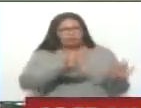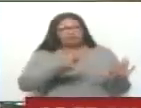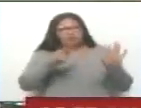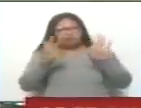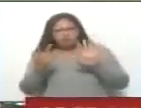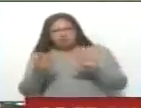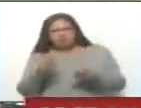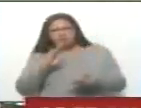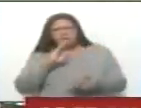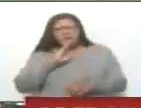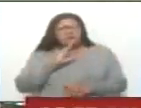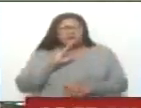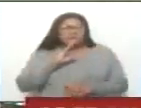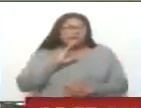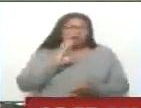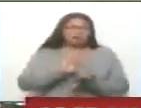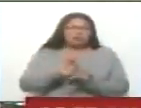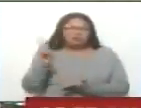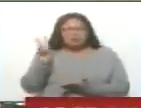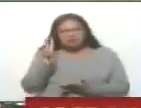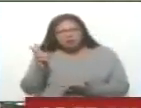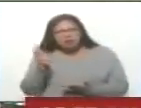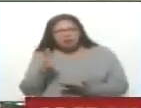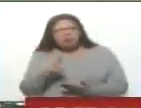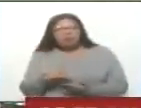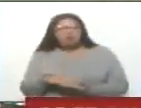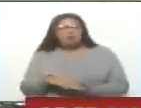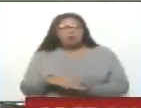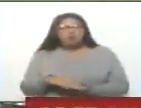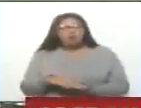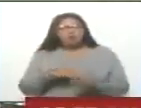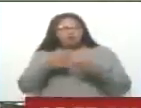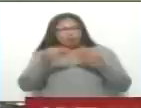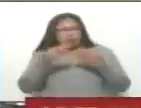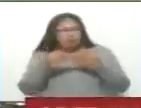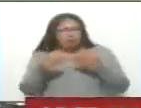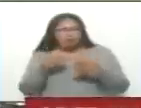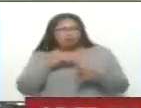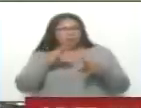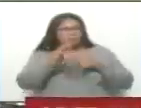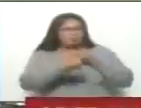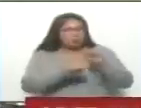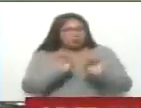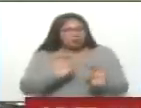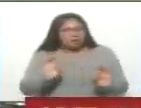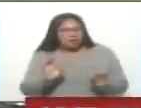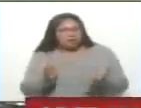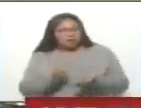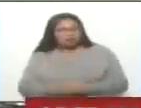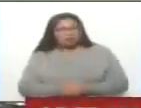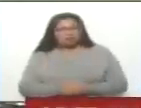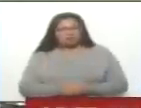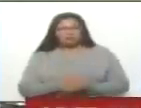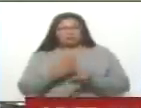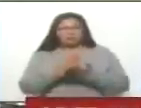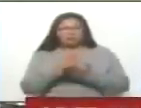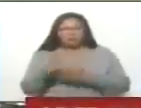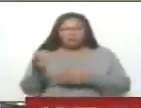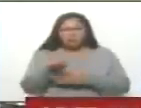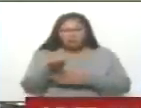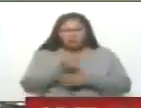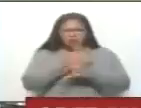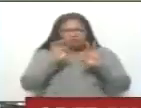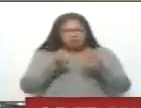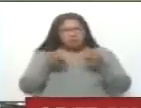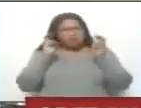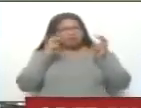Banco Central de Venezuela, que con un dólar paralelo, que ya no tienen poder adquisitivo. O sea, siempre buscando el